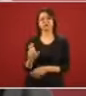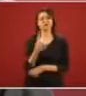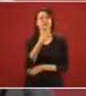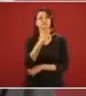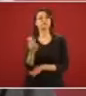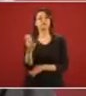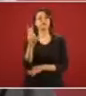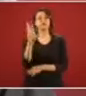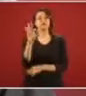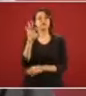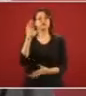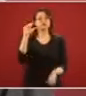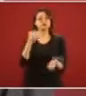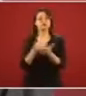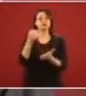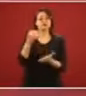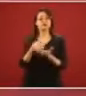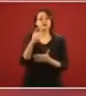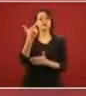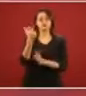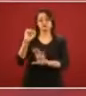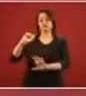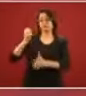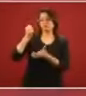340 mil millones de pesos.